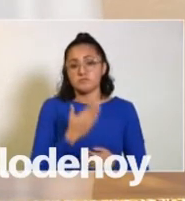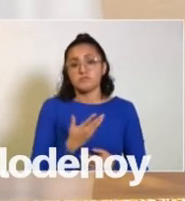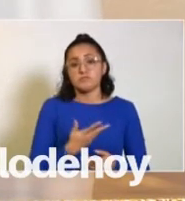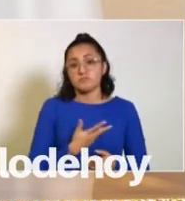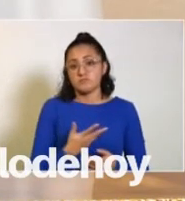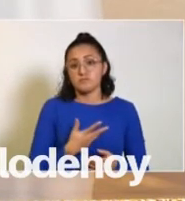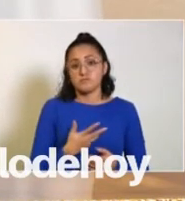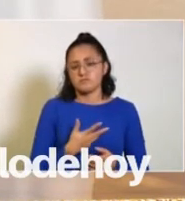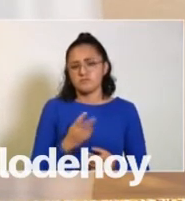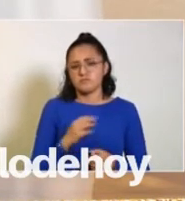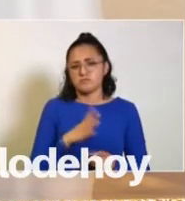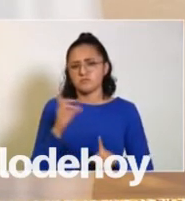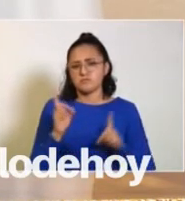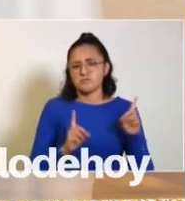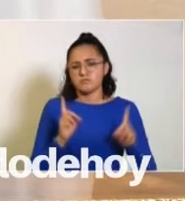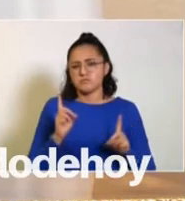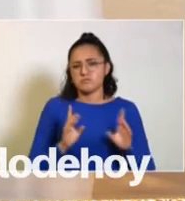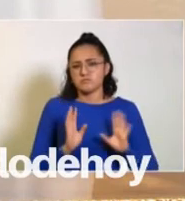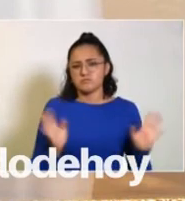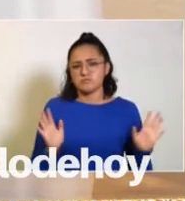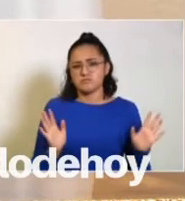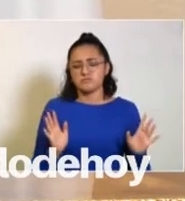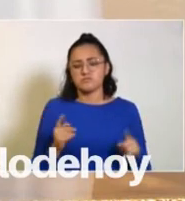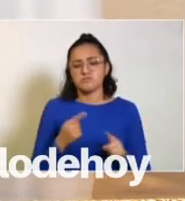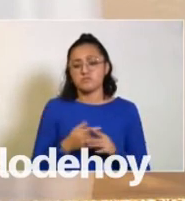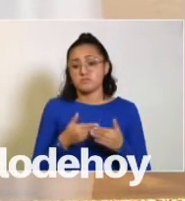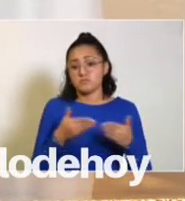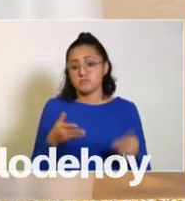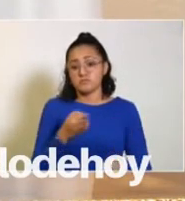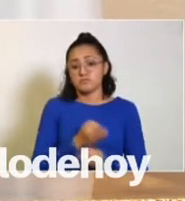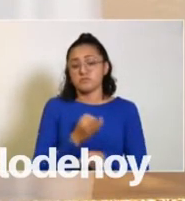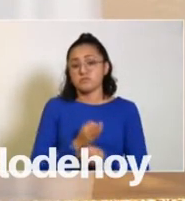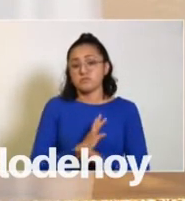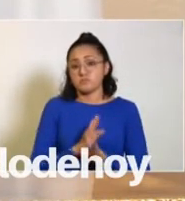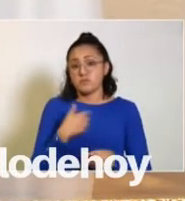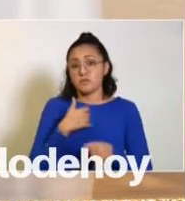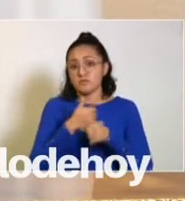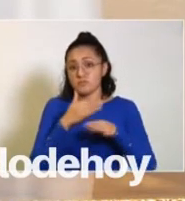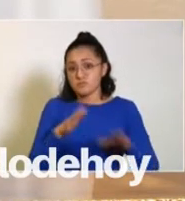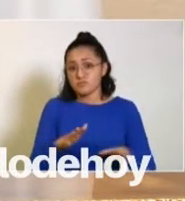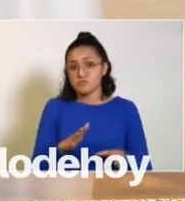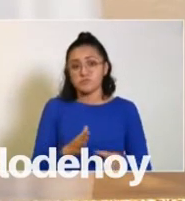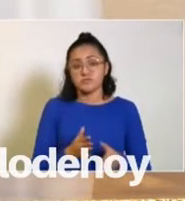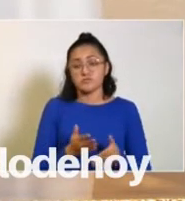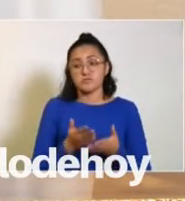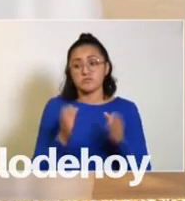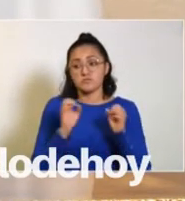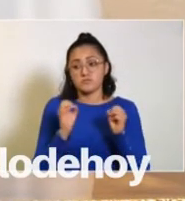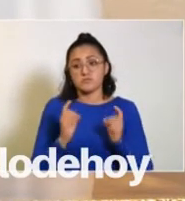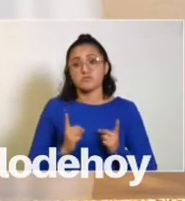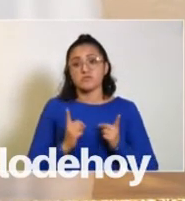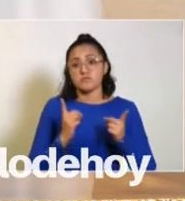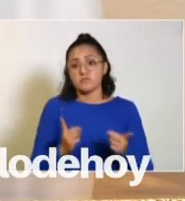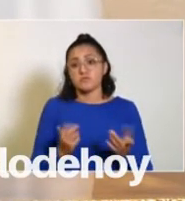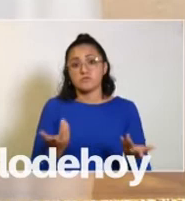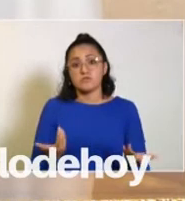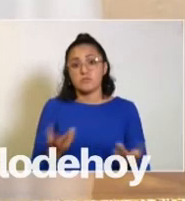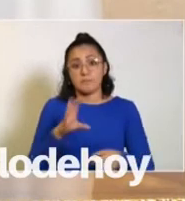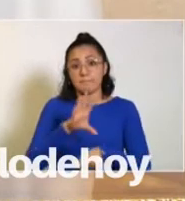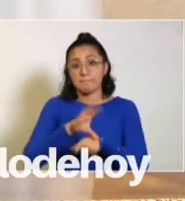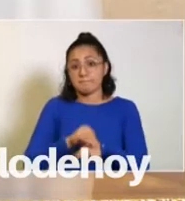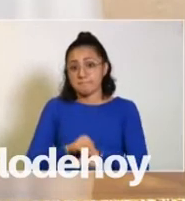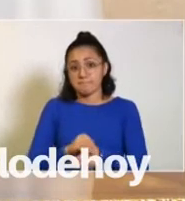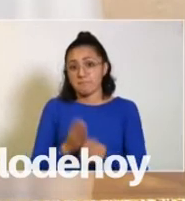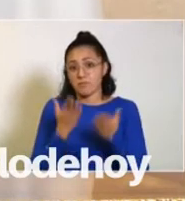tendrás sin ninguna duda pero hasta donde yo estoy informado no se le han expedido los